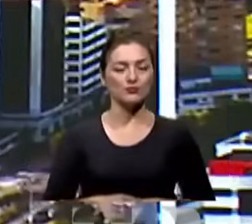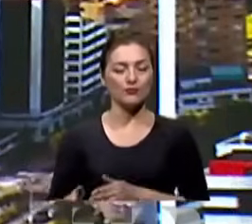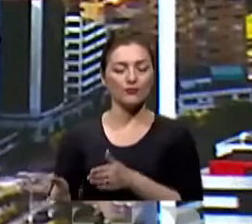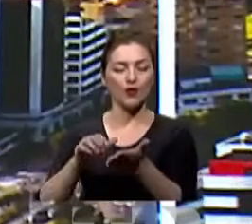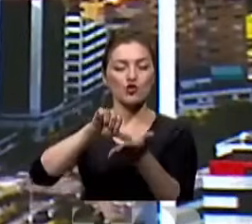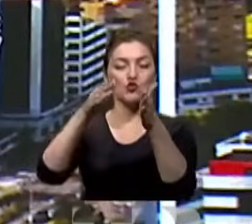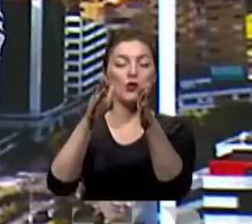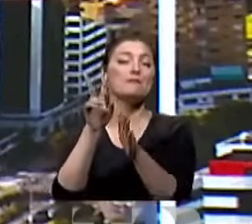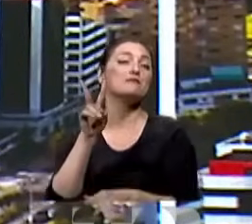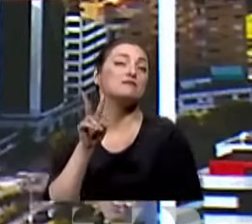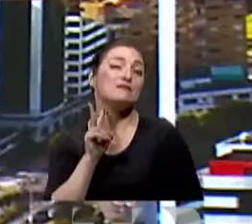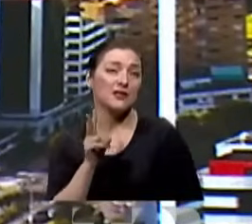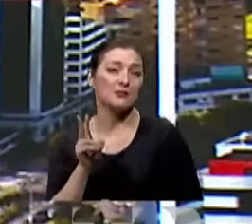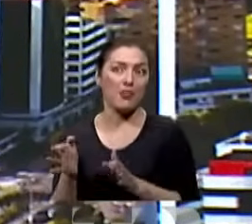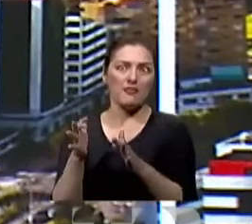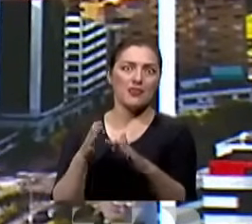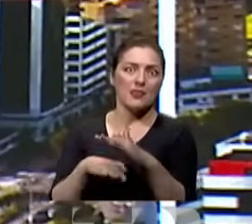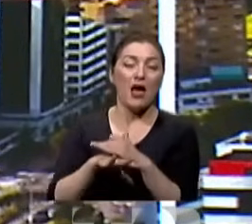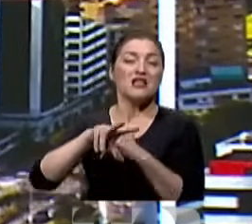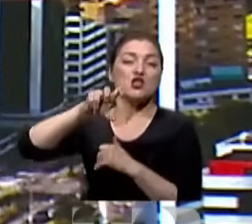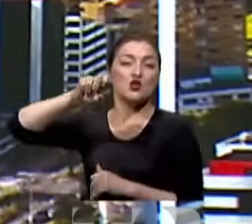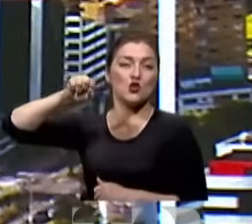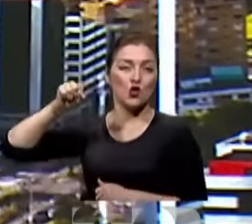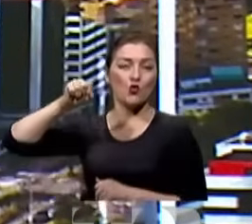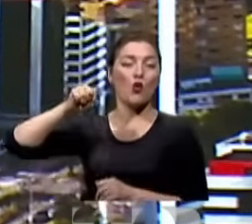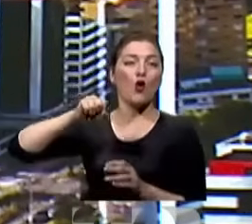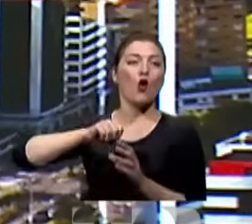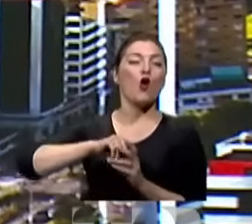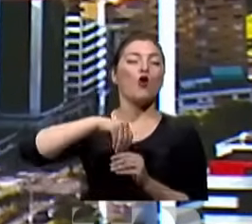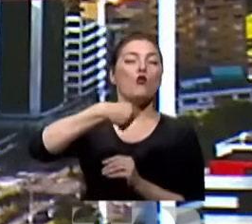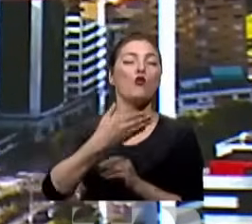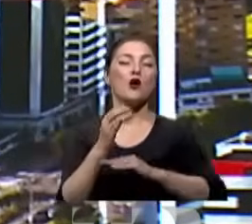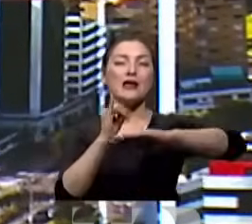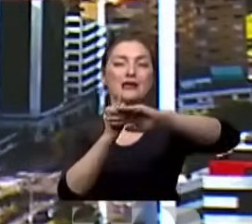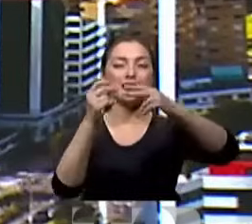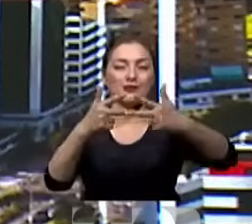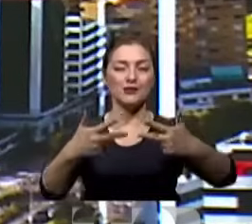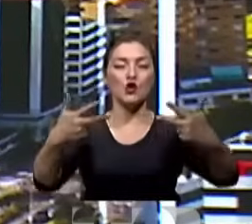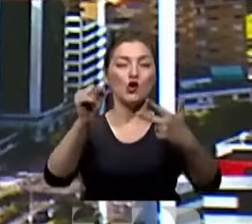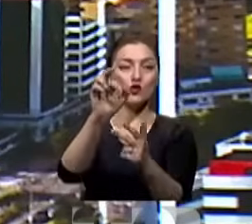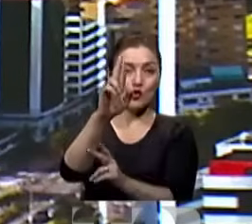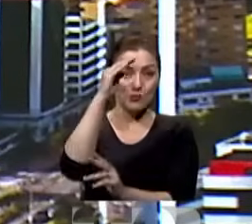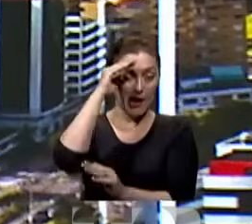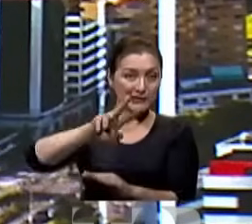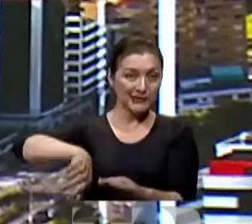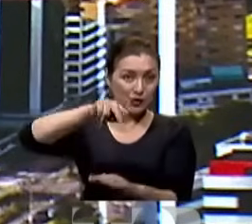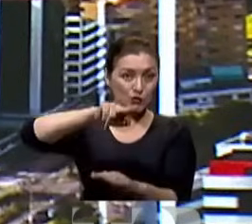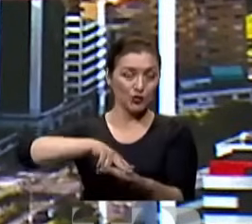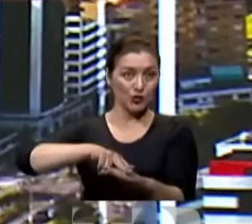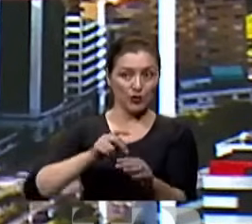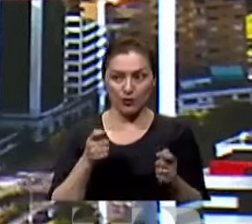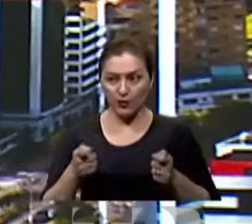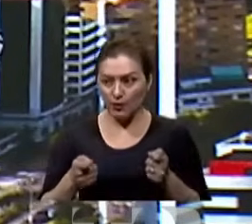Una ciudadana fue víctima de un intento de robo en los exteriores de la iglesia de Chillogallo, en el sur de Quito. Desde la Policía Nacional informaron que no se